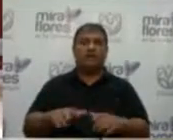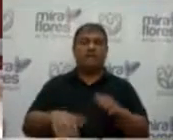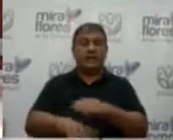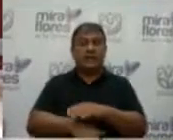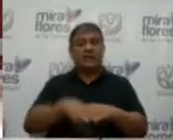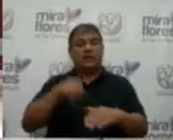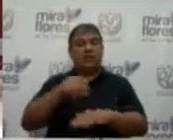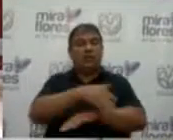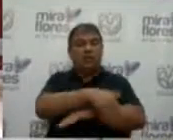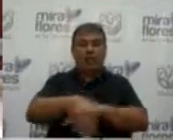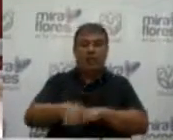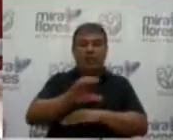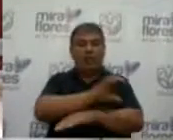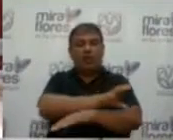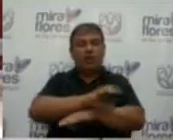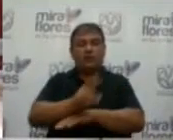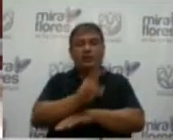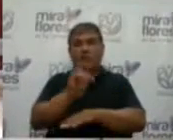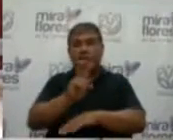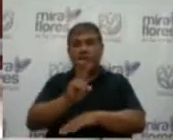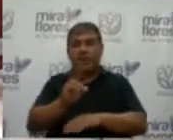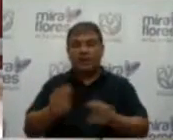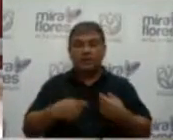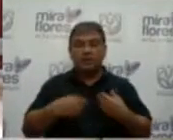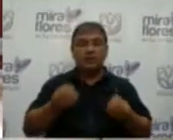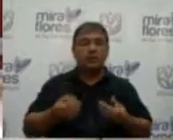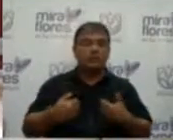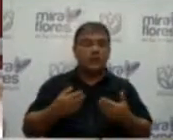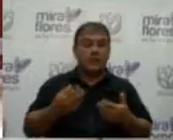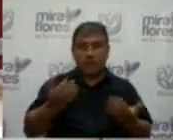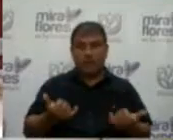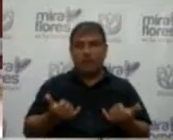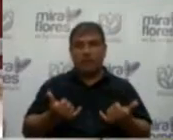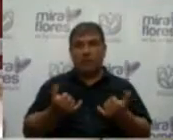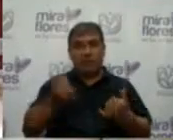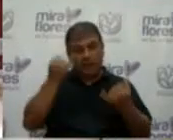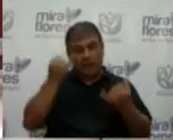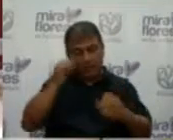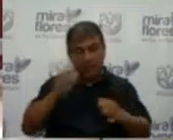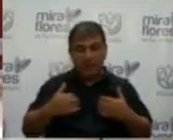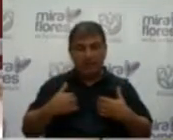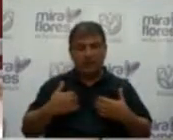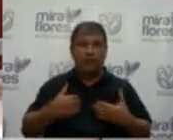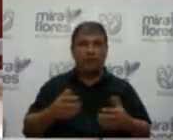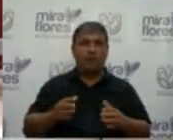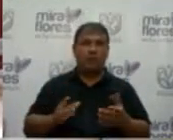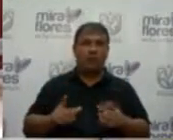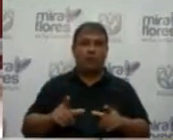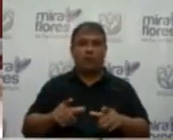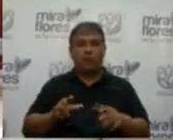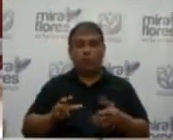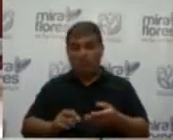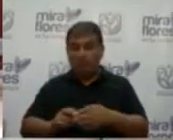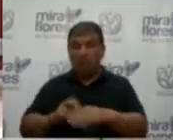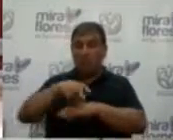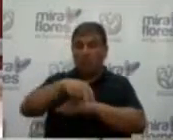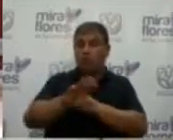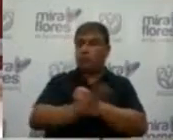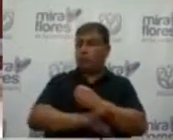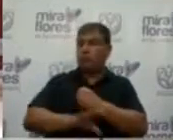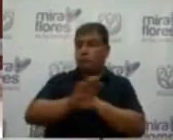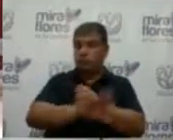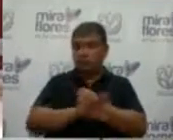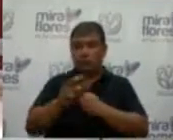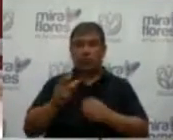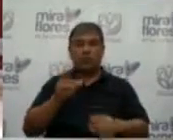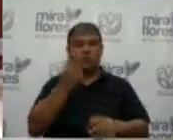Costa Verde. Y con esto vamos a lograr pues esta idea de tener un paso seguro entre las